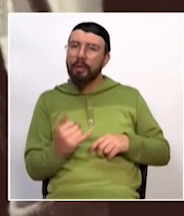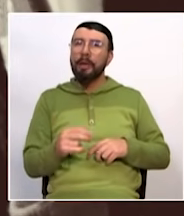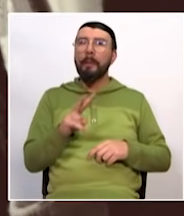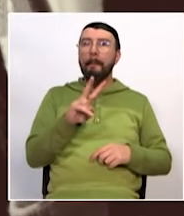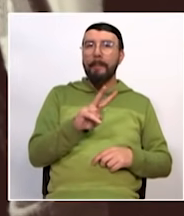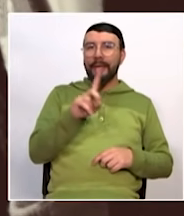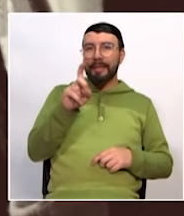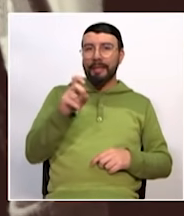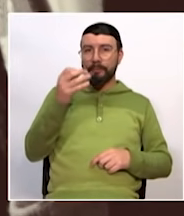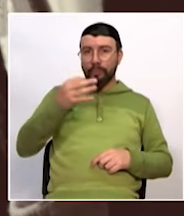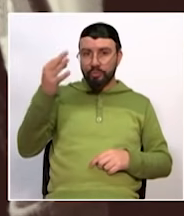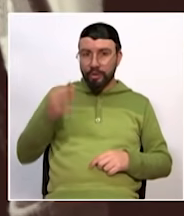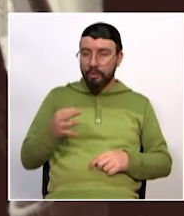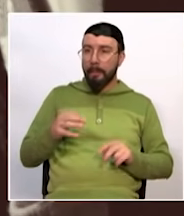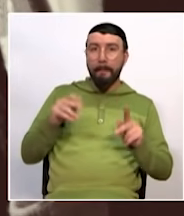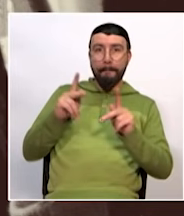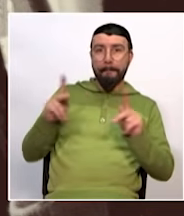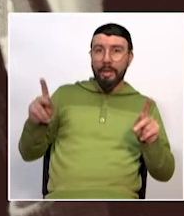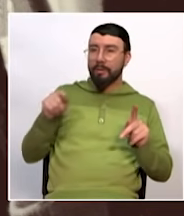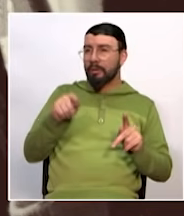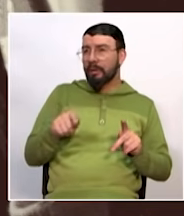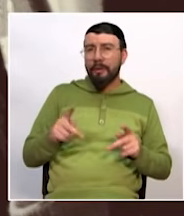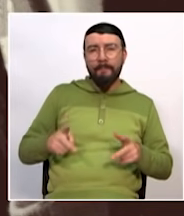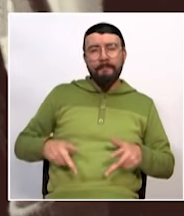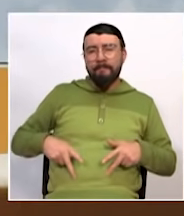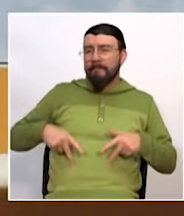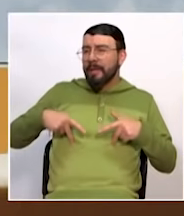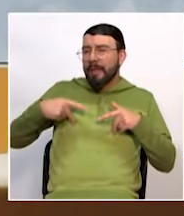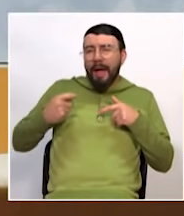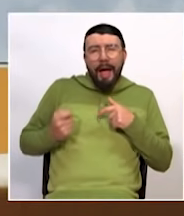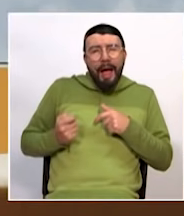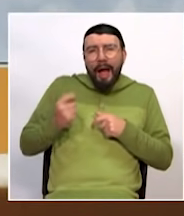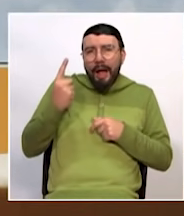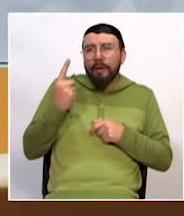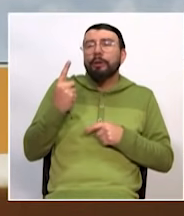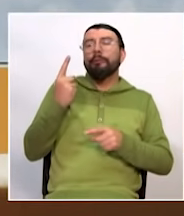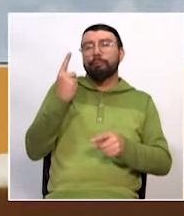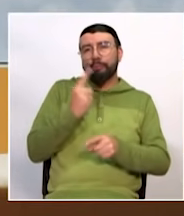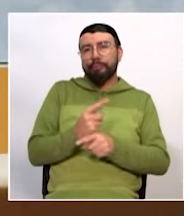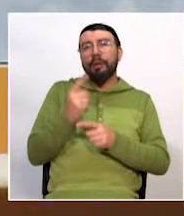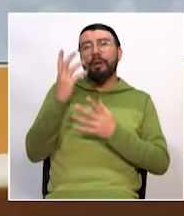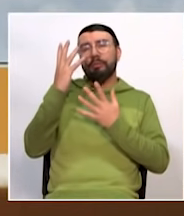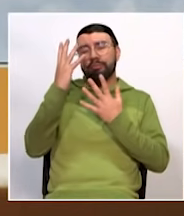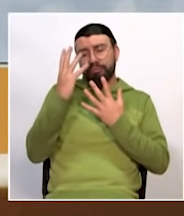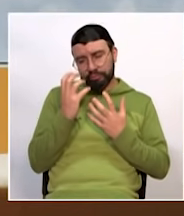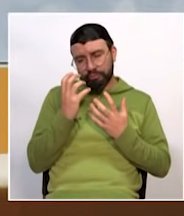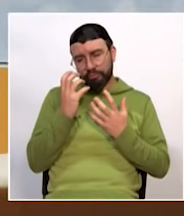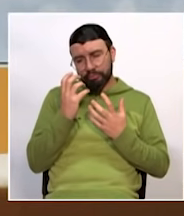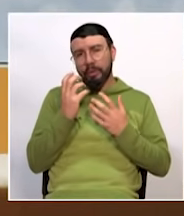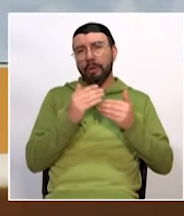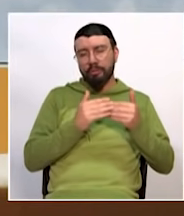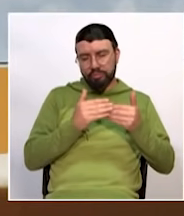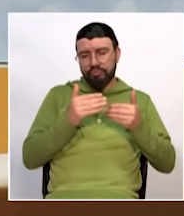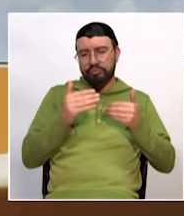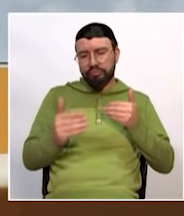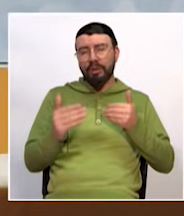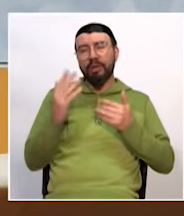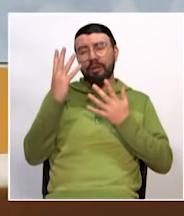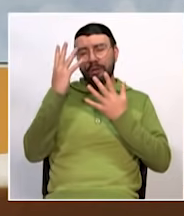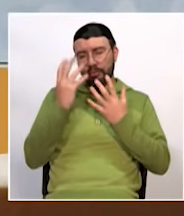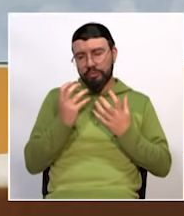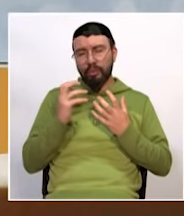personas han tenido en algún momento una situación de depresión un episodio depresivo o de ansiedad de su